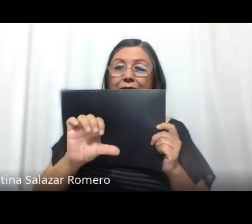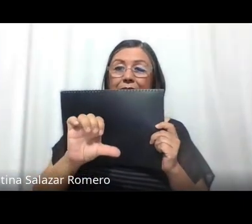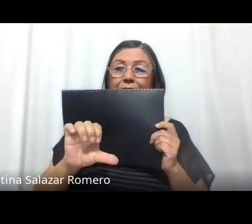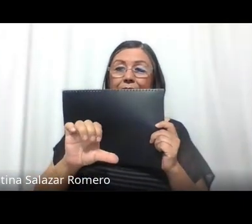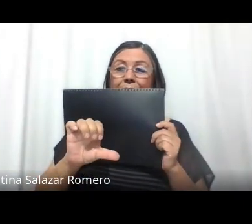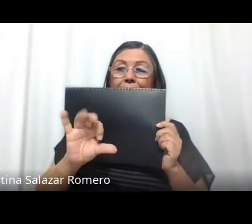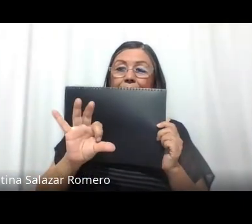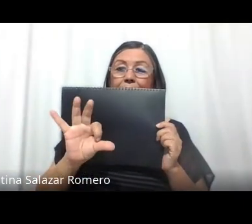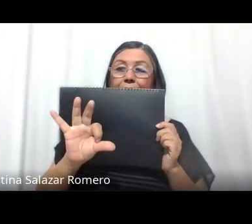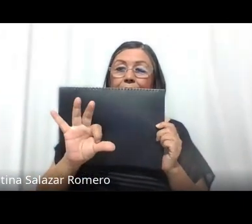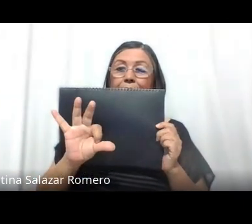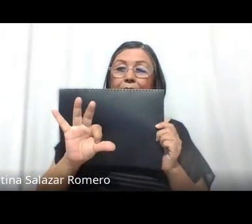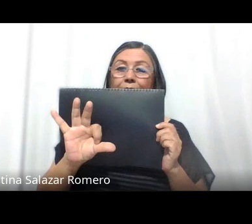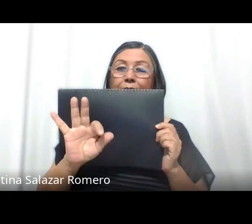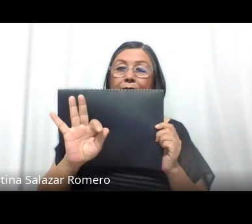palabra.